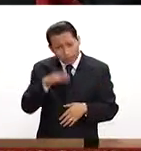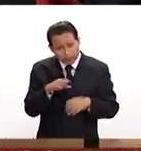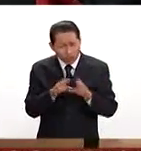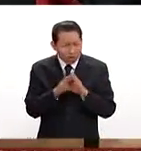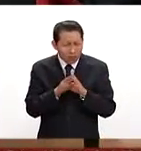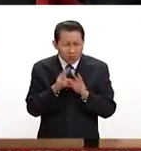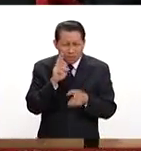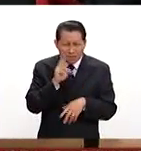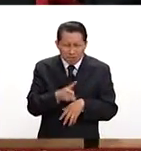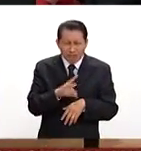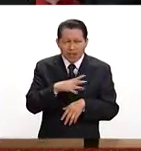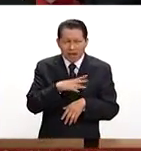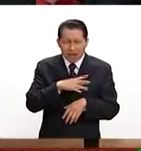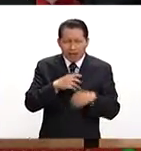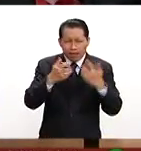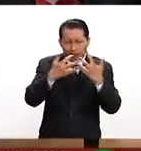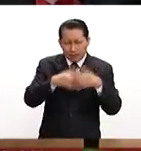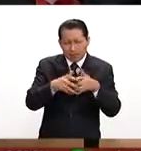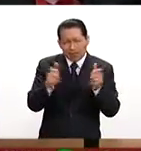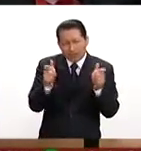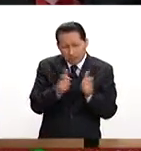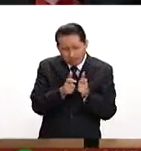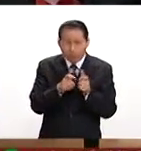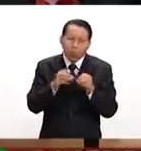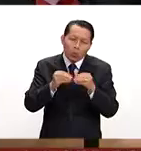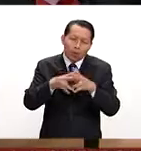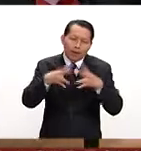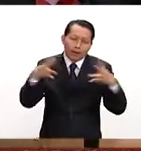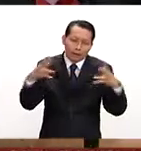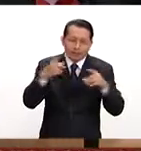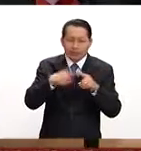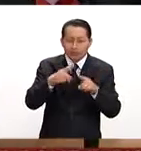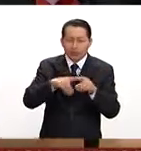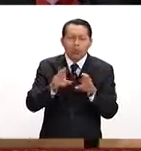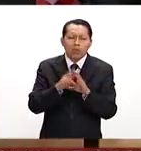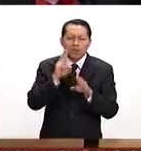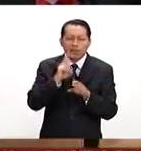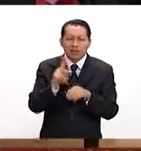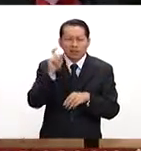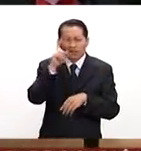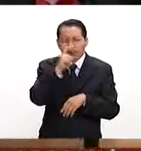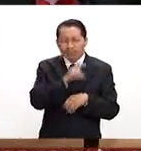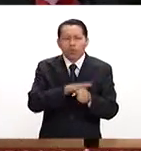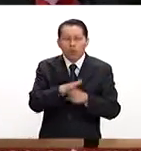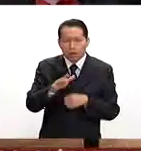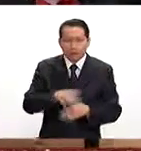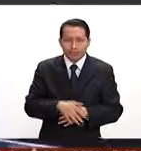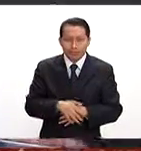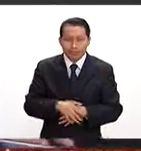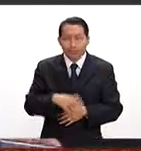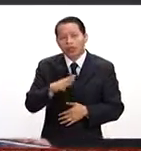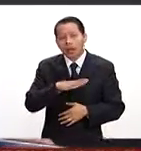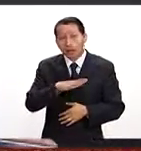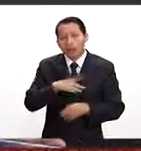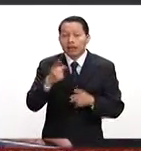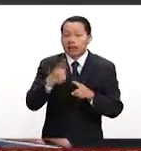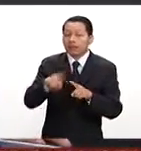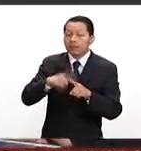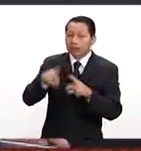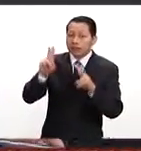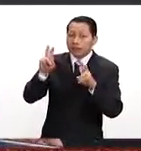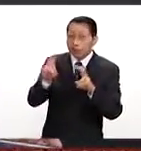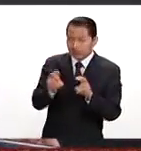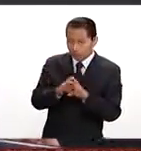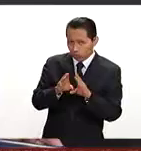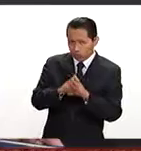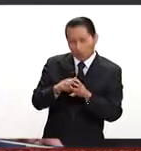nuestros pequeños y medianos empresarios y microempresarios en este país? Fíjate que hay varios temas.